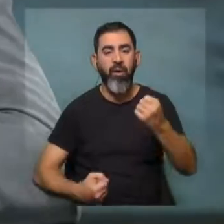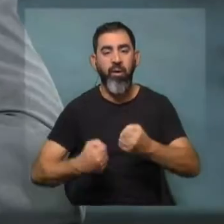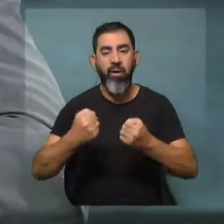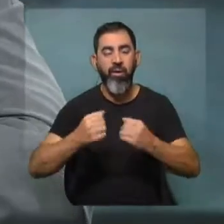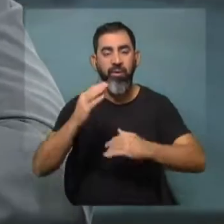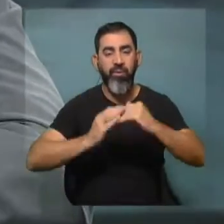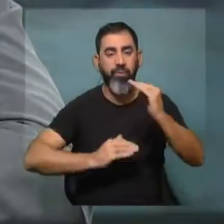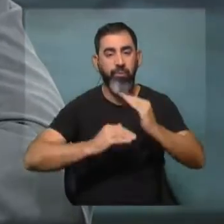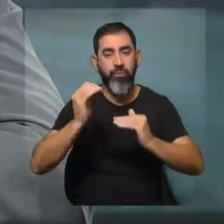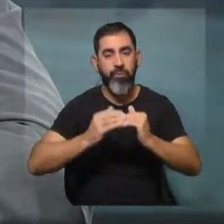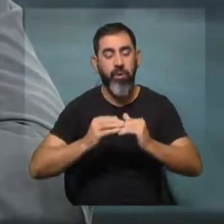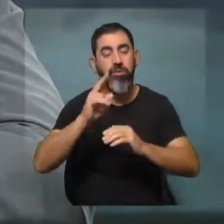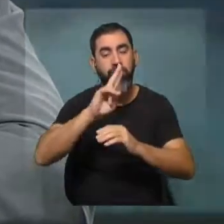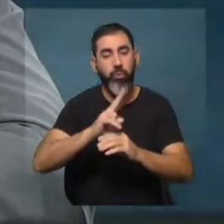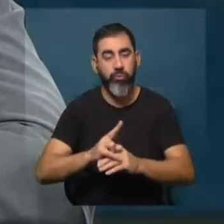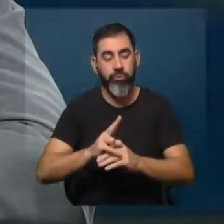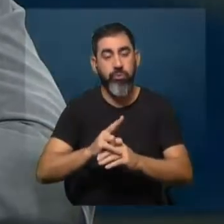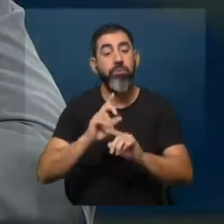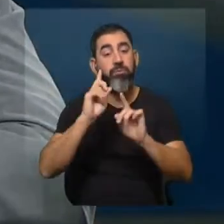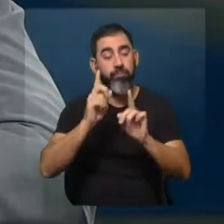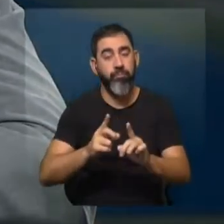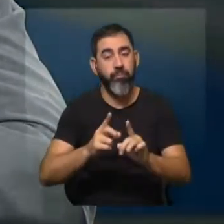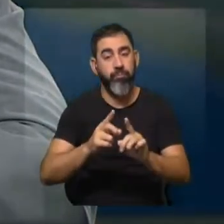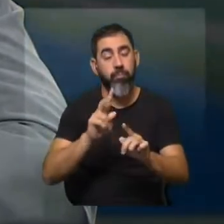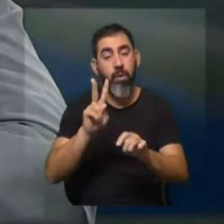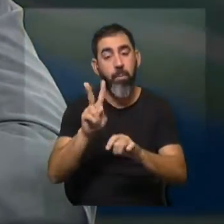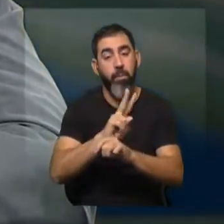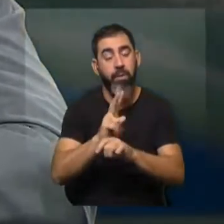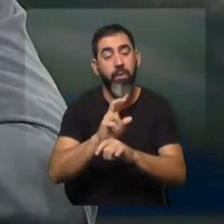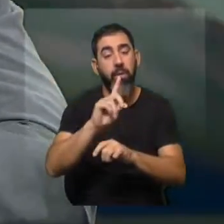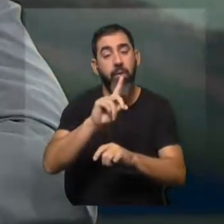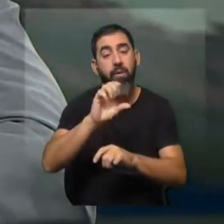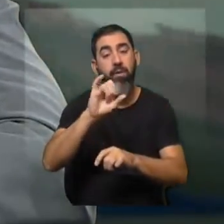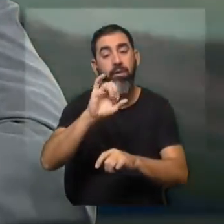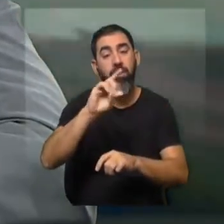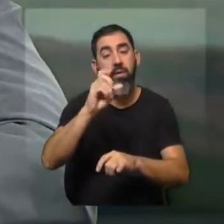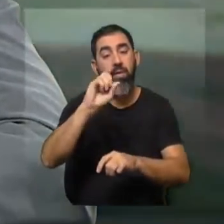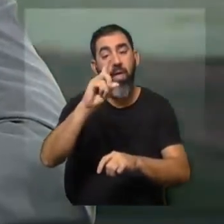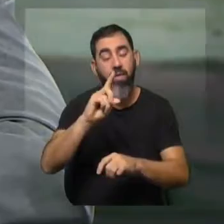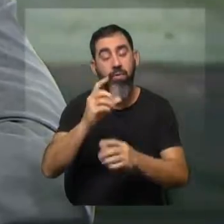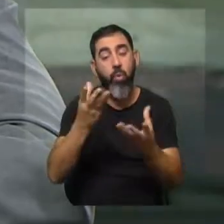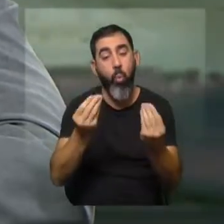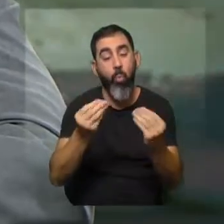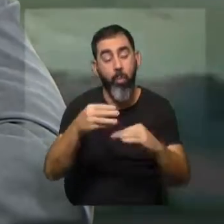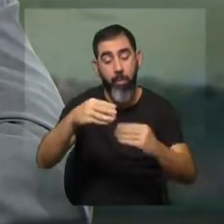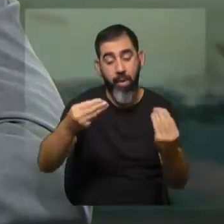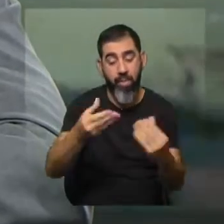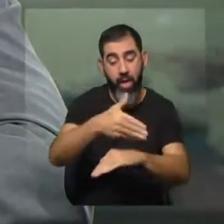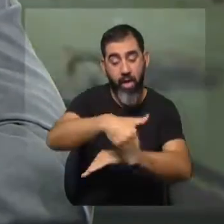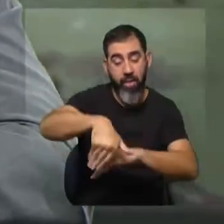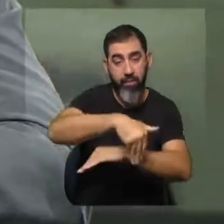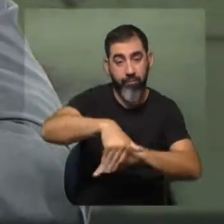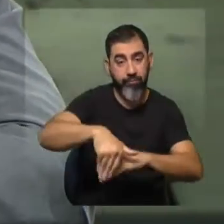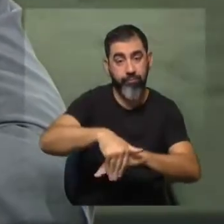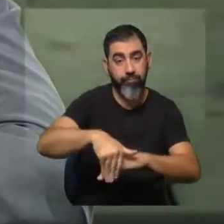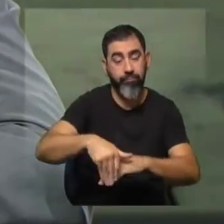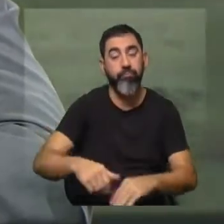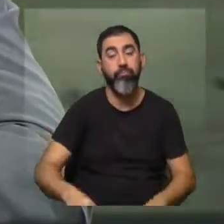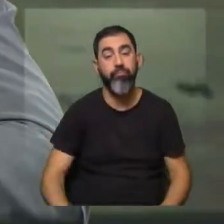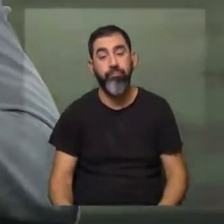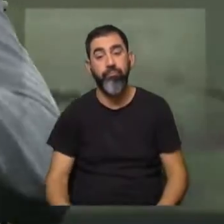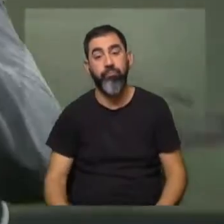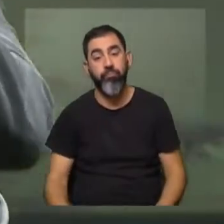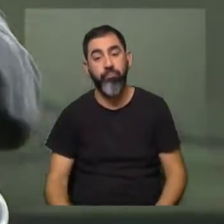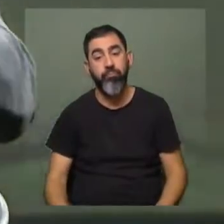obra civil, se utilizan fuentes para medir densidad y contenido de humedad en los suelos, y se utilizan fuentes que, por ejemplo,